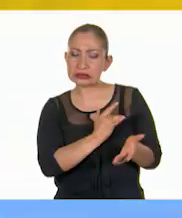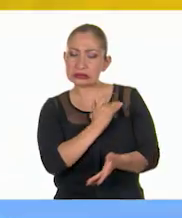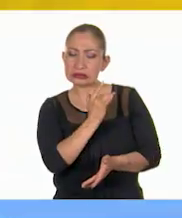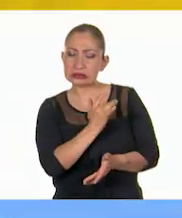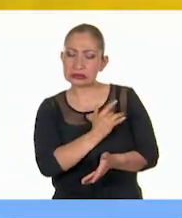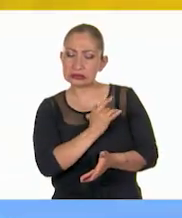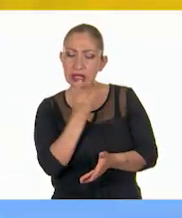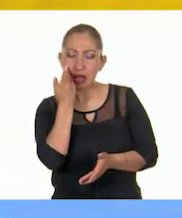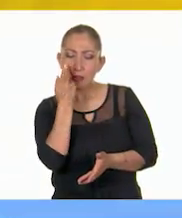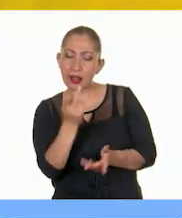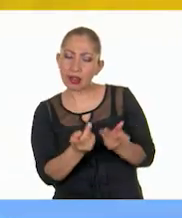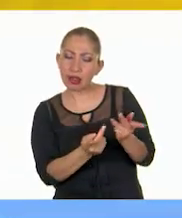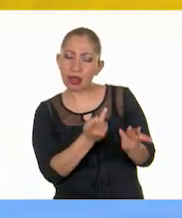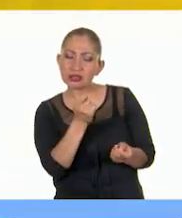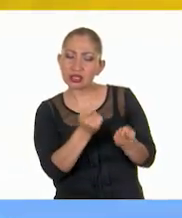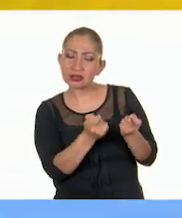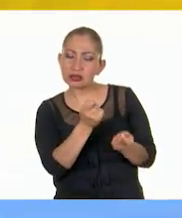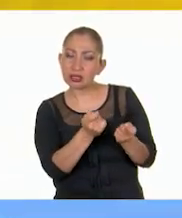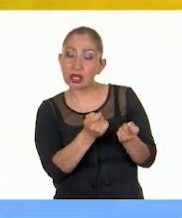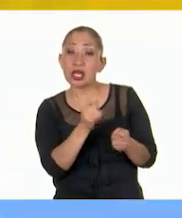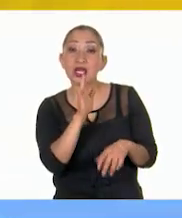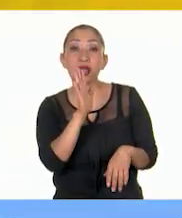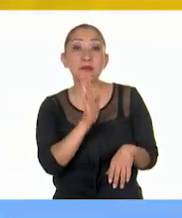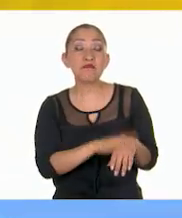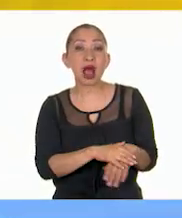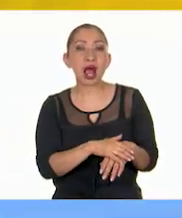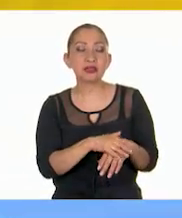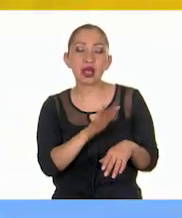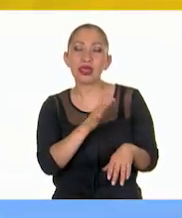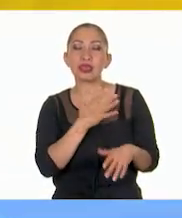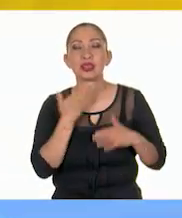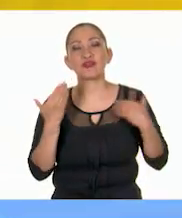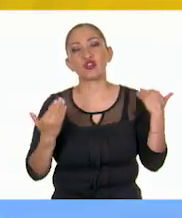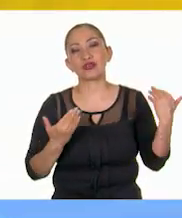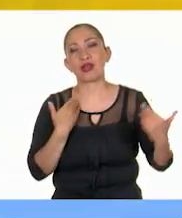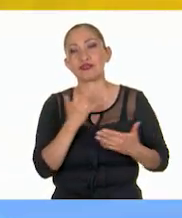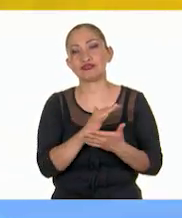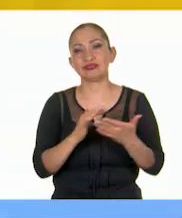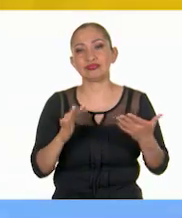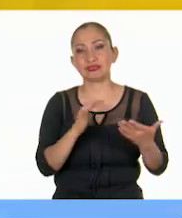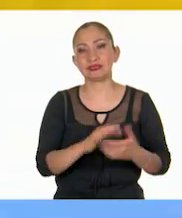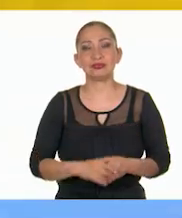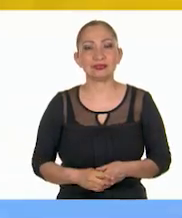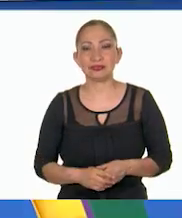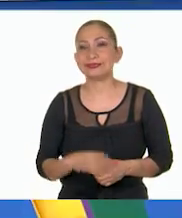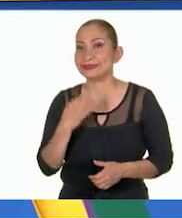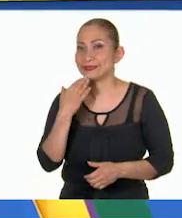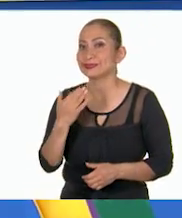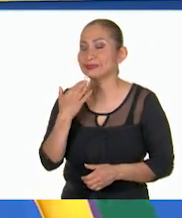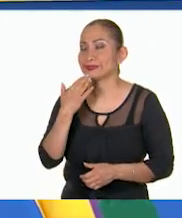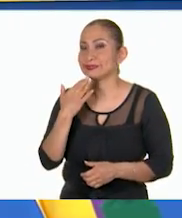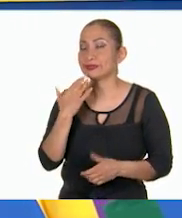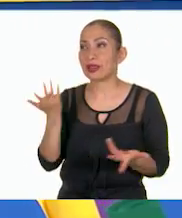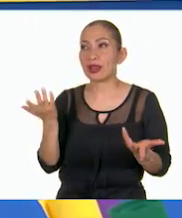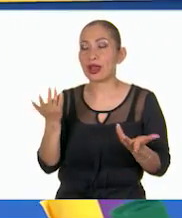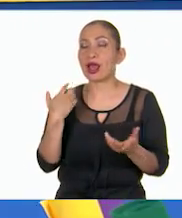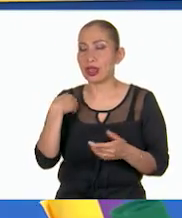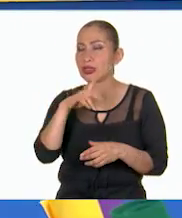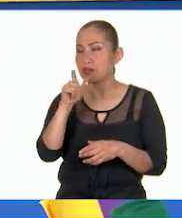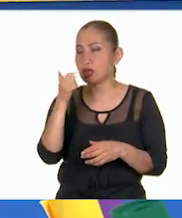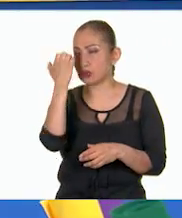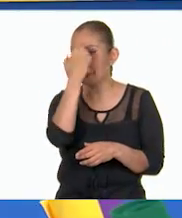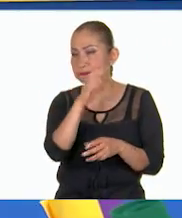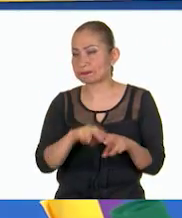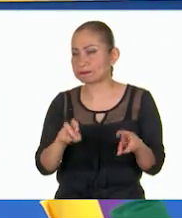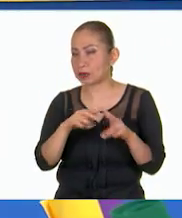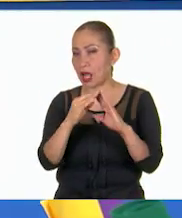inferencias, plantear preguntas y sobre todo disfrutar de la lectura. Muy bien. Entonces, analizaré el